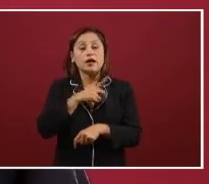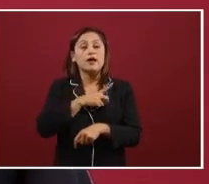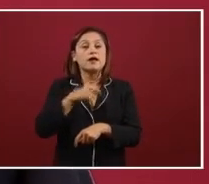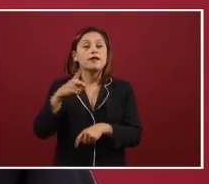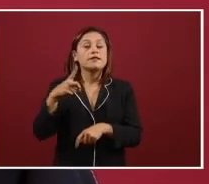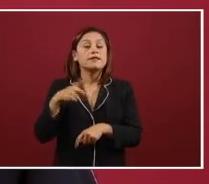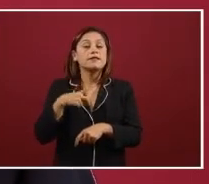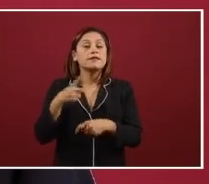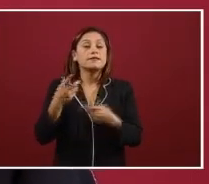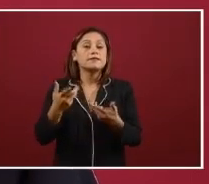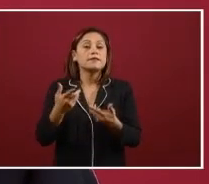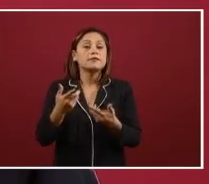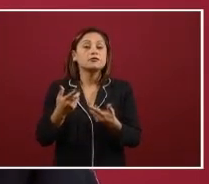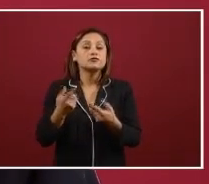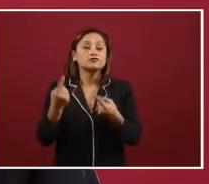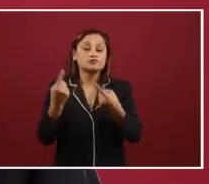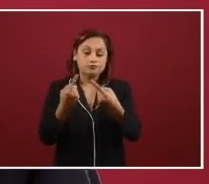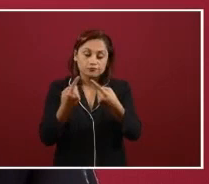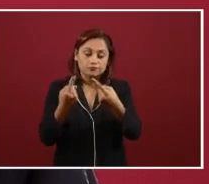de uno en uno.